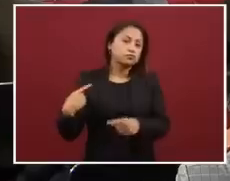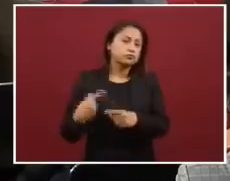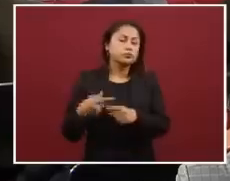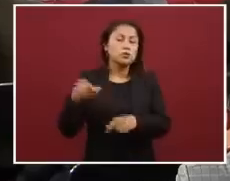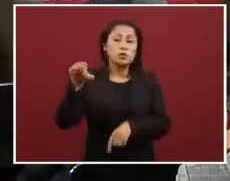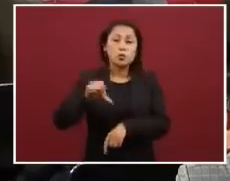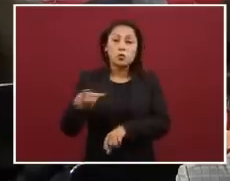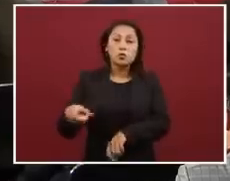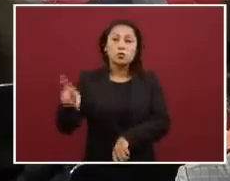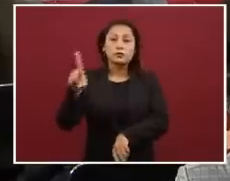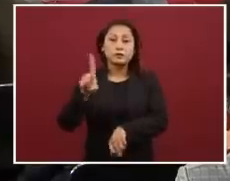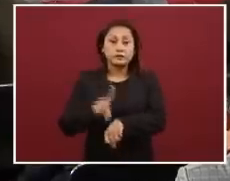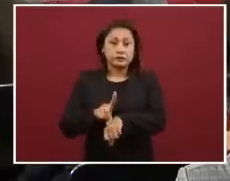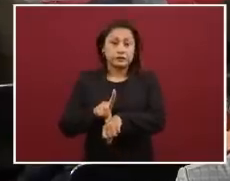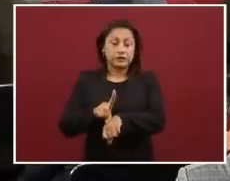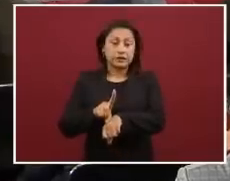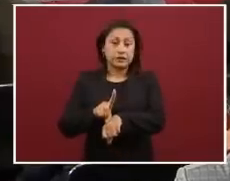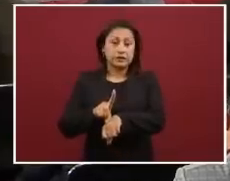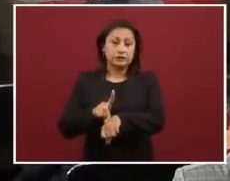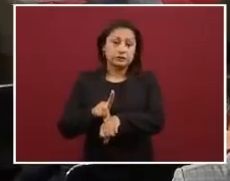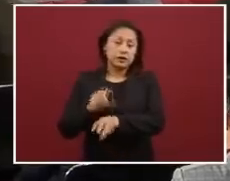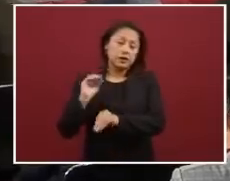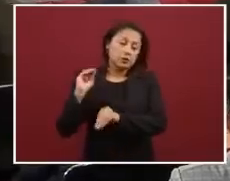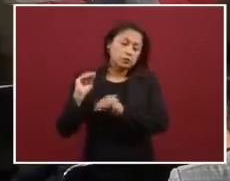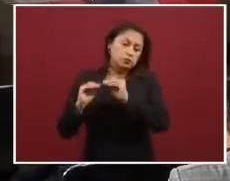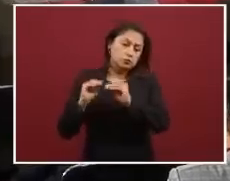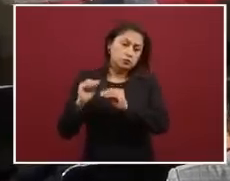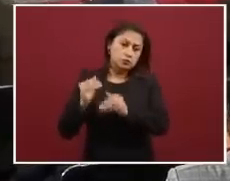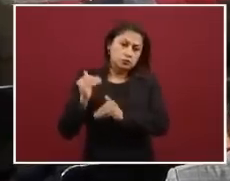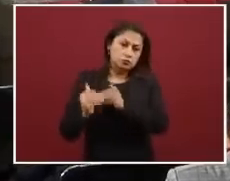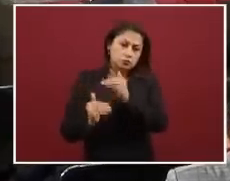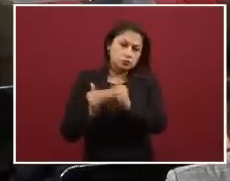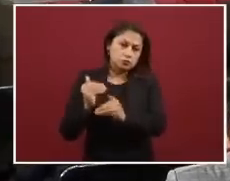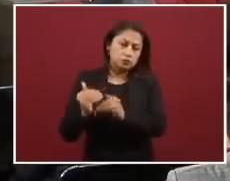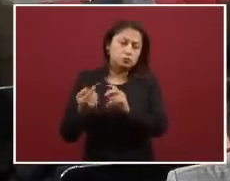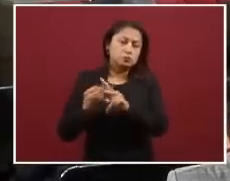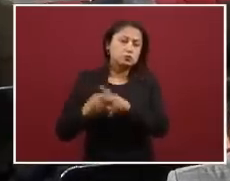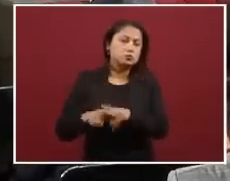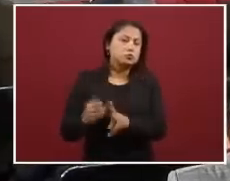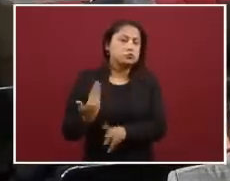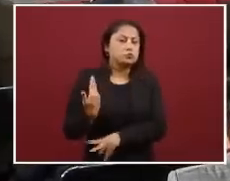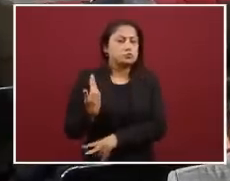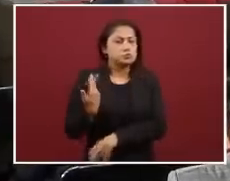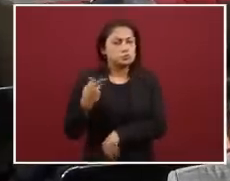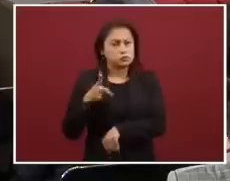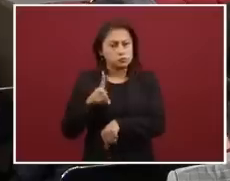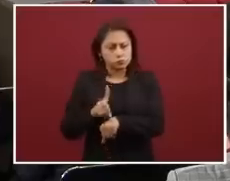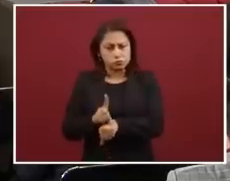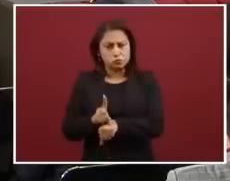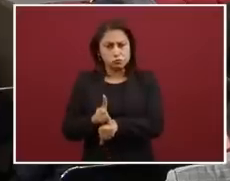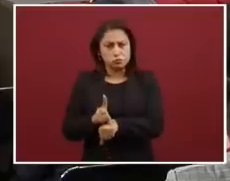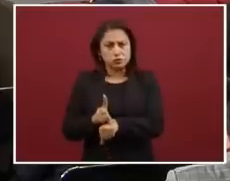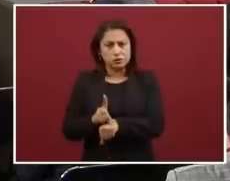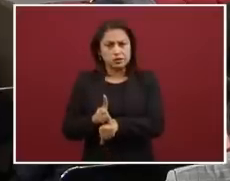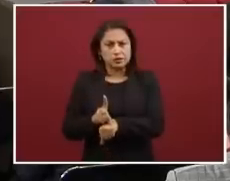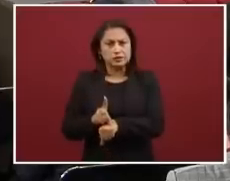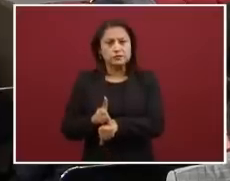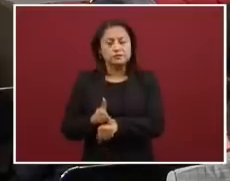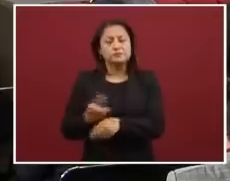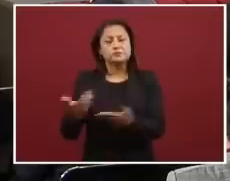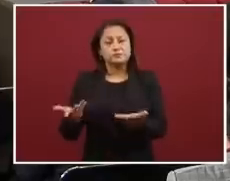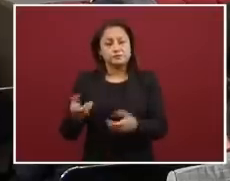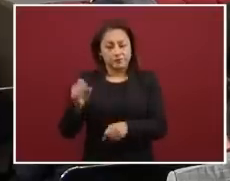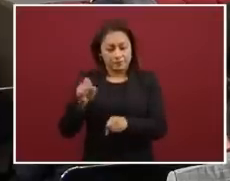prácticamente concluido todo el proceso que iniciamos hace unos días, que fue referido en esta misma tribuna. Soy muy